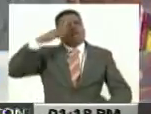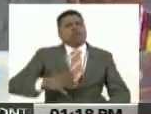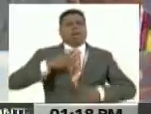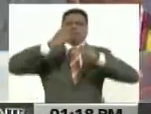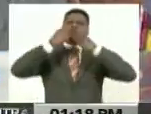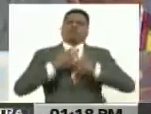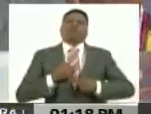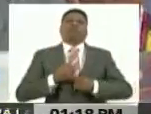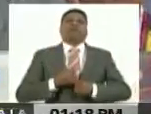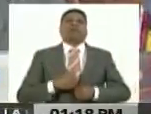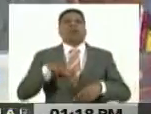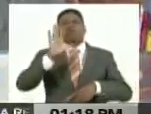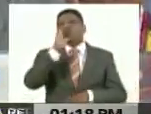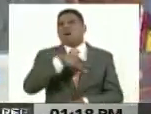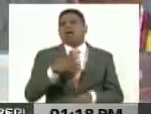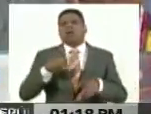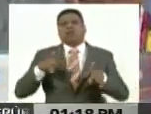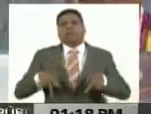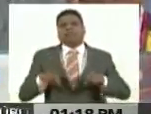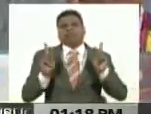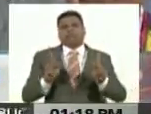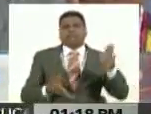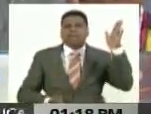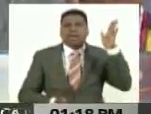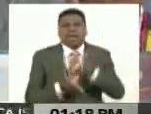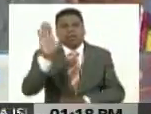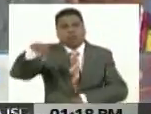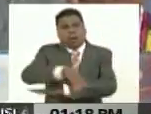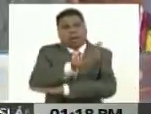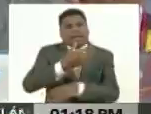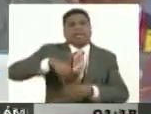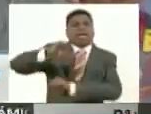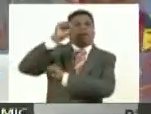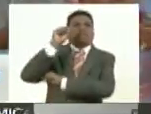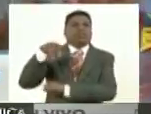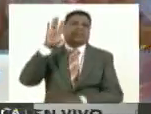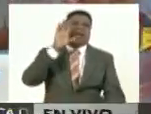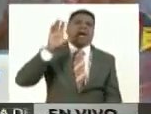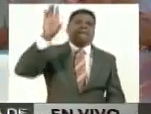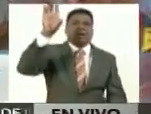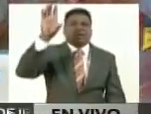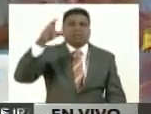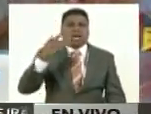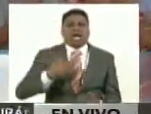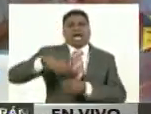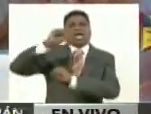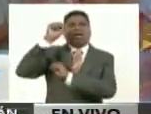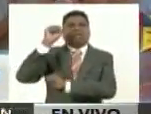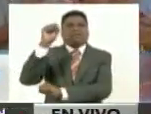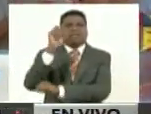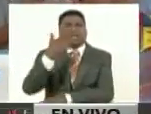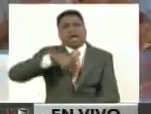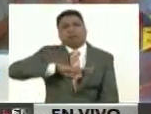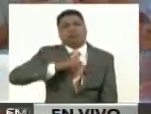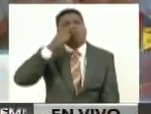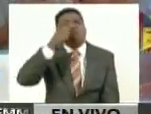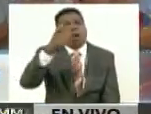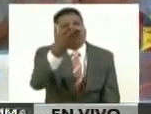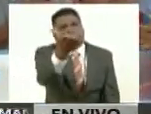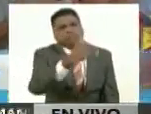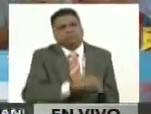nos quedó otra alternativa que irnos a las calles a defender a la patria y a defender a nuestro pueblo.